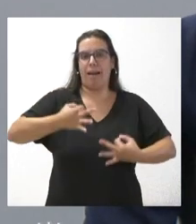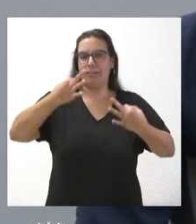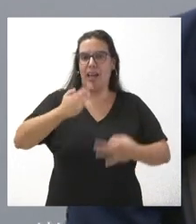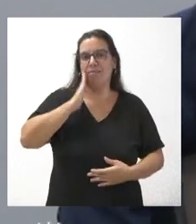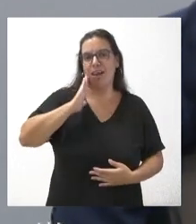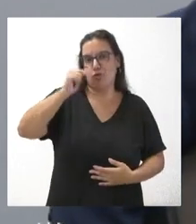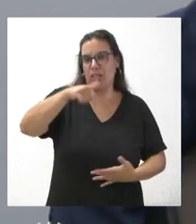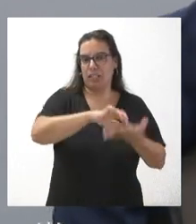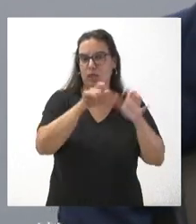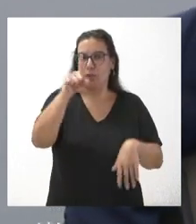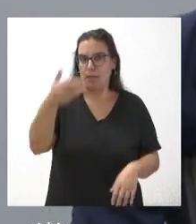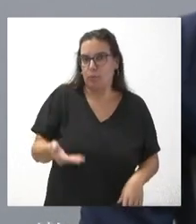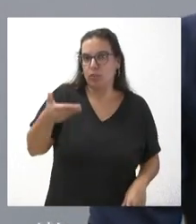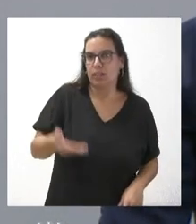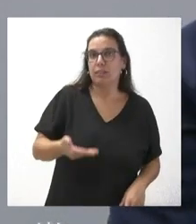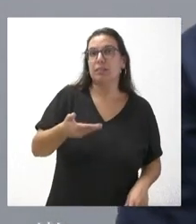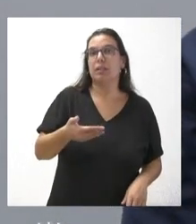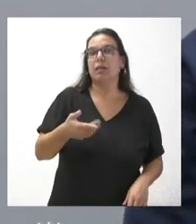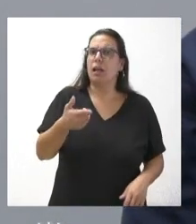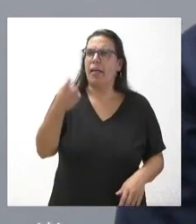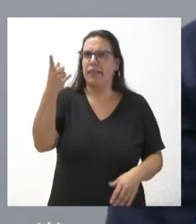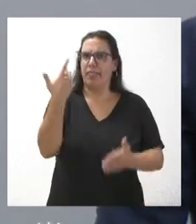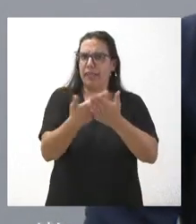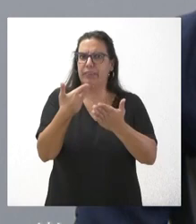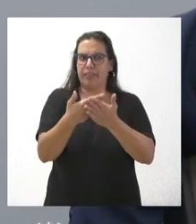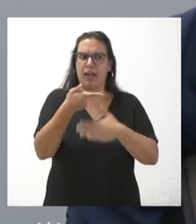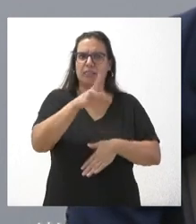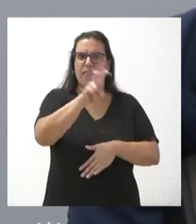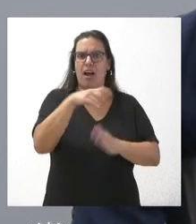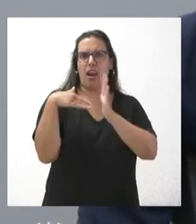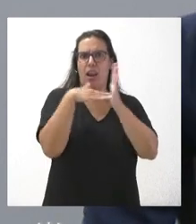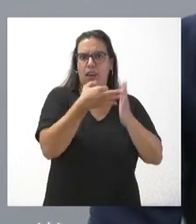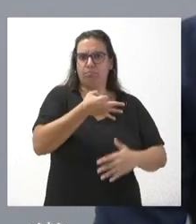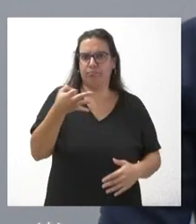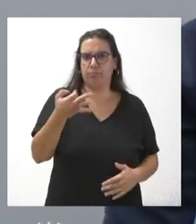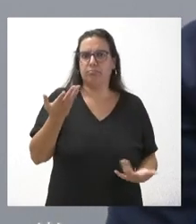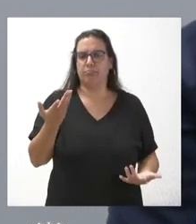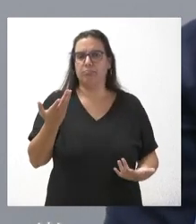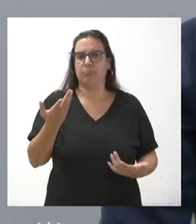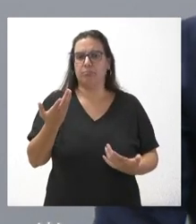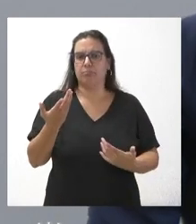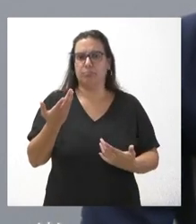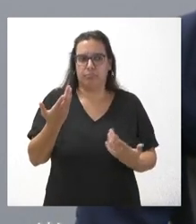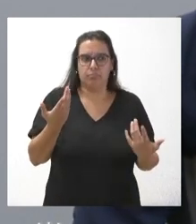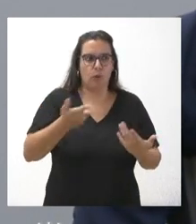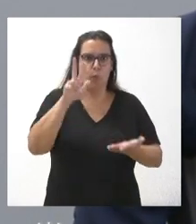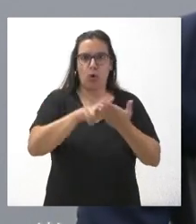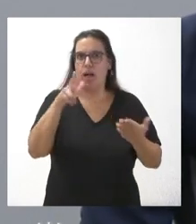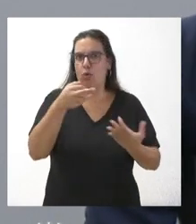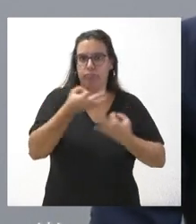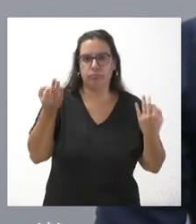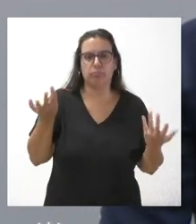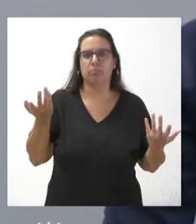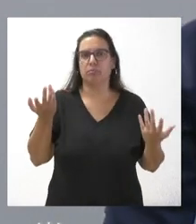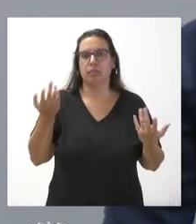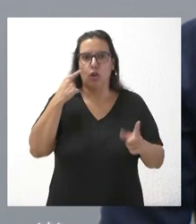es importante para Castilla y León, y que ha certificado ese cumplimiento estricto de su objeto, de su homologación y del